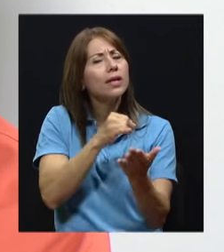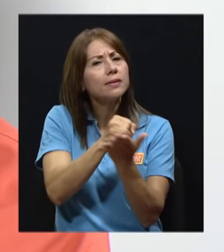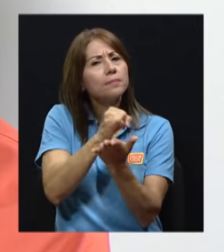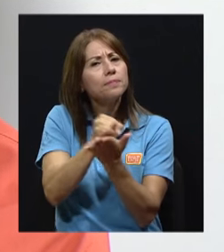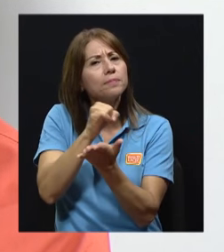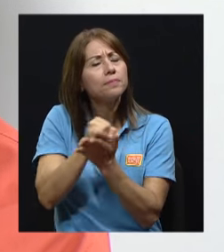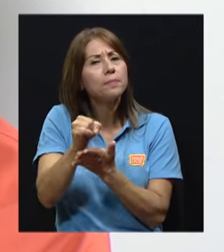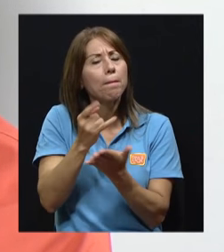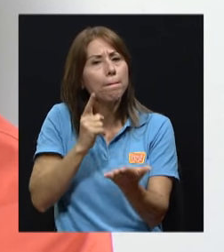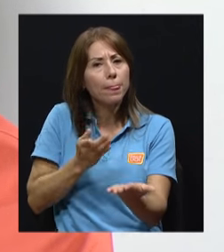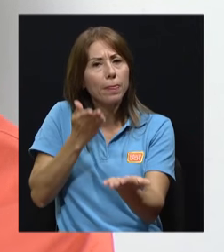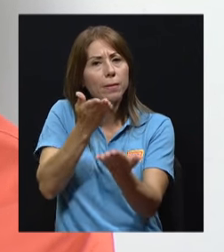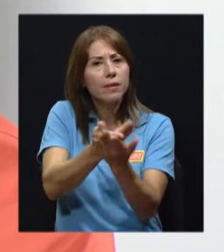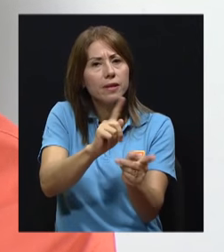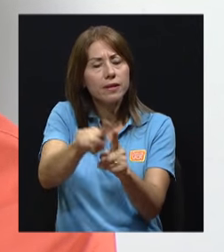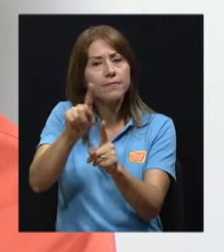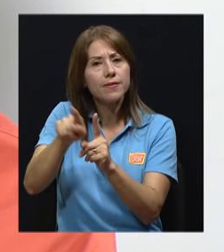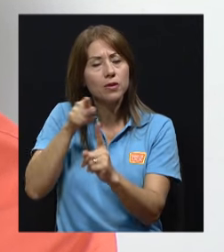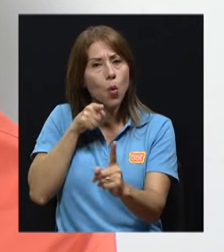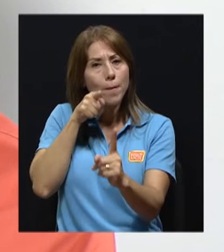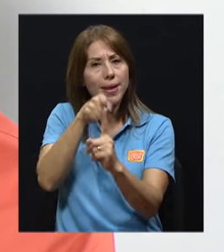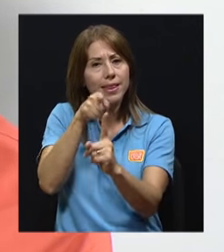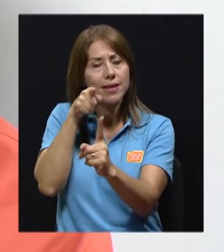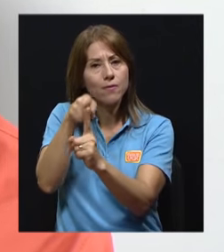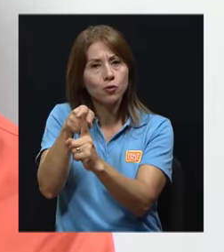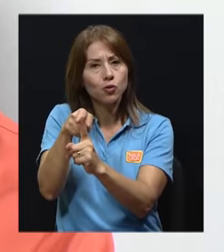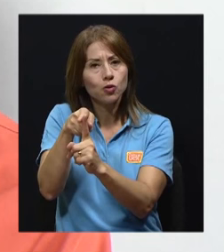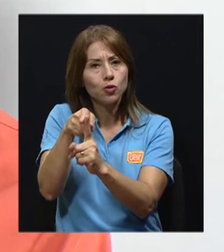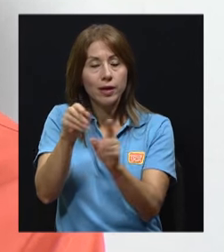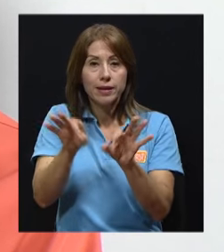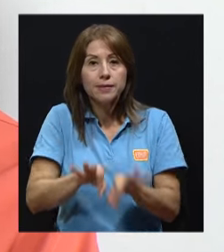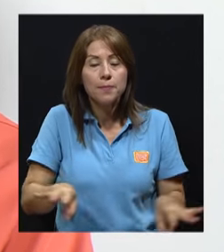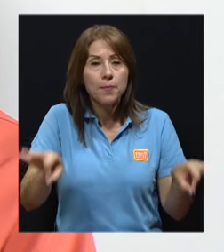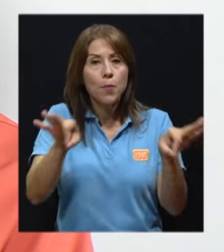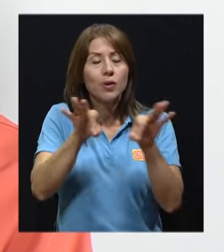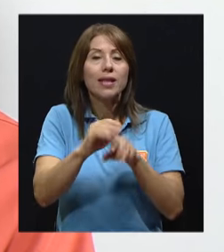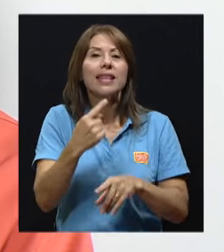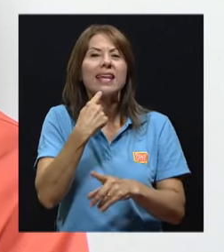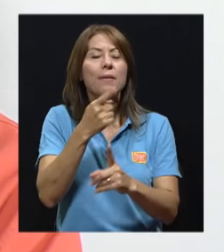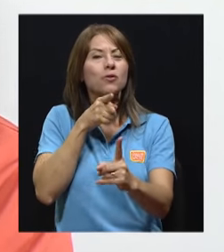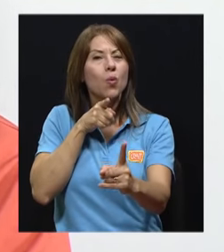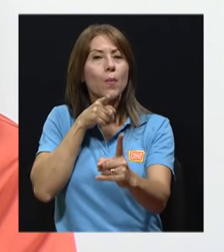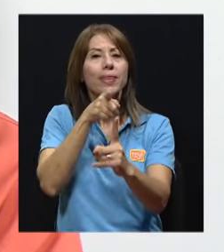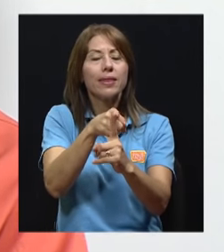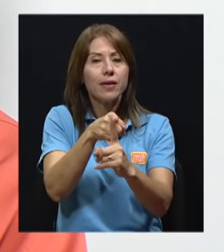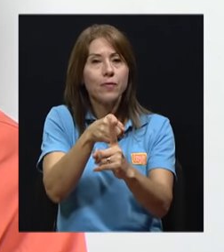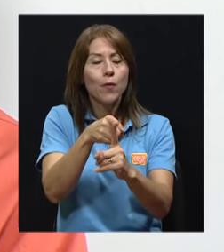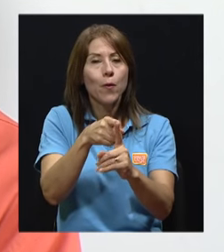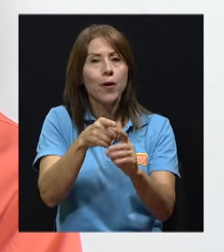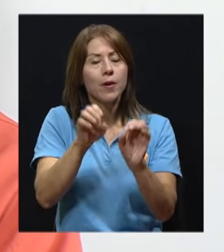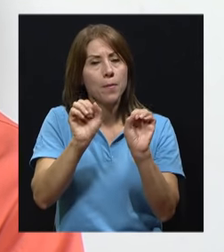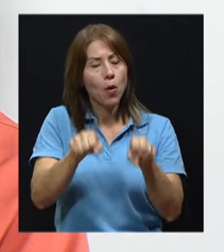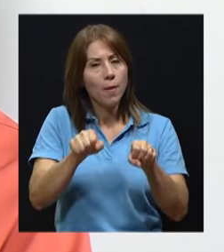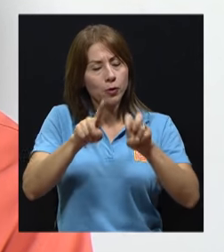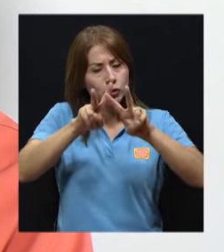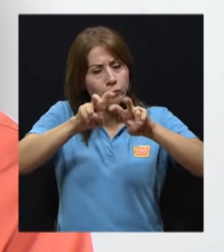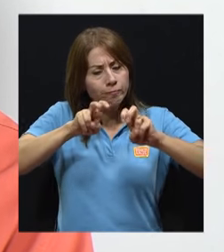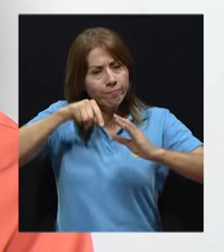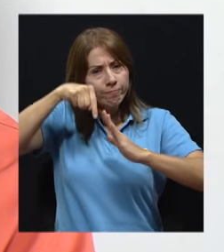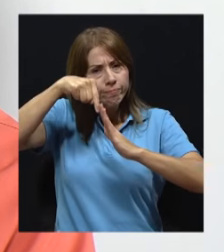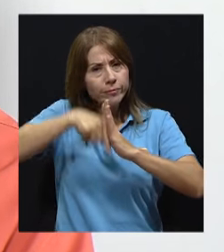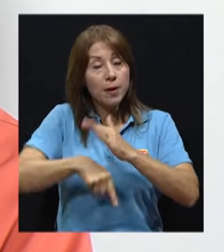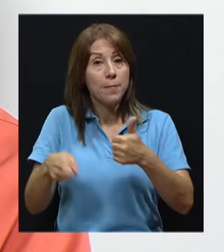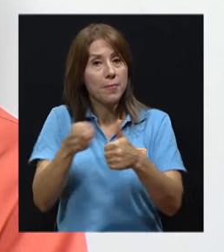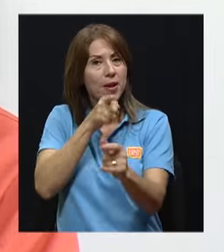varios objetivos sí Y es importante que desarrollemos mencionemos el objetivo y y lo y lo desarrollemos